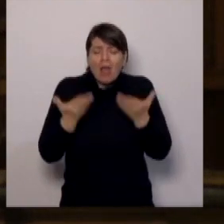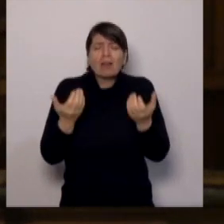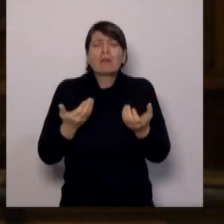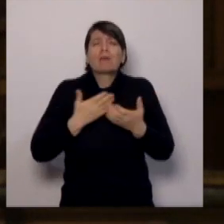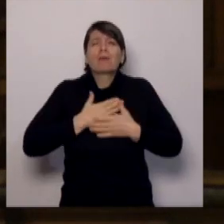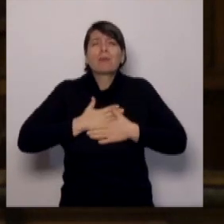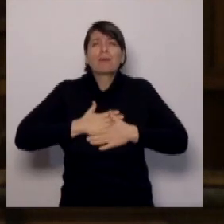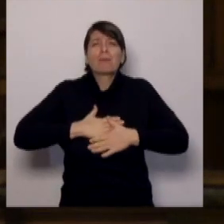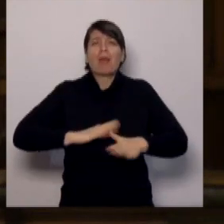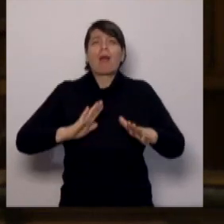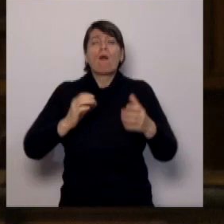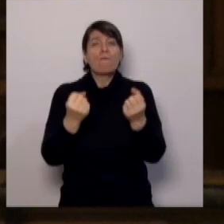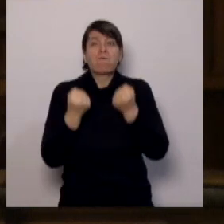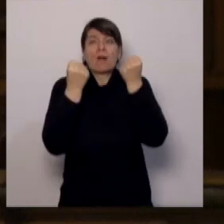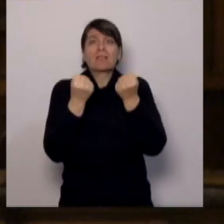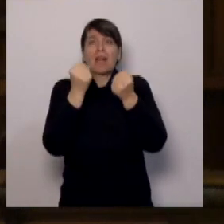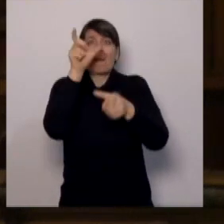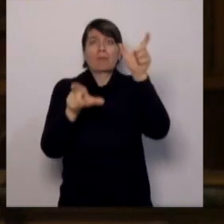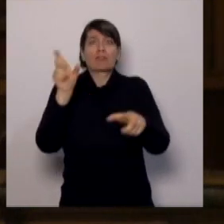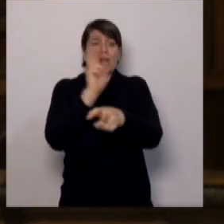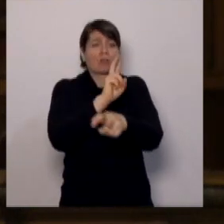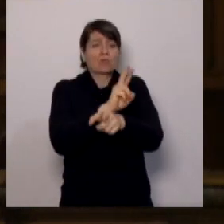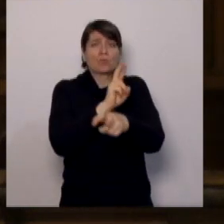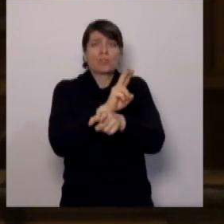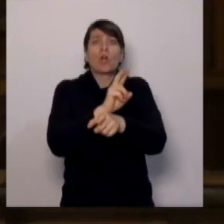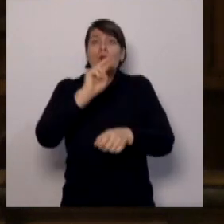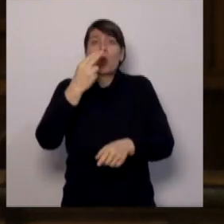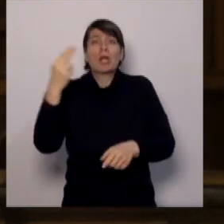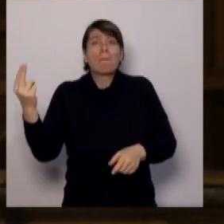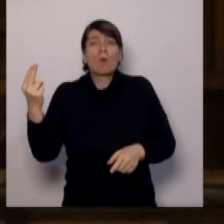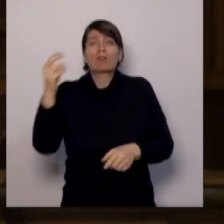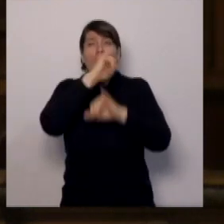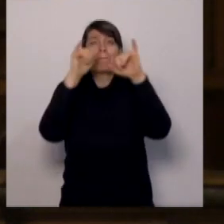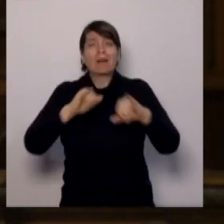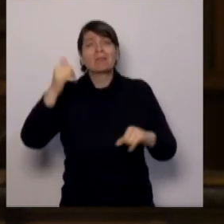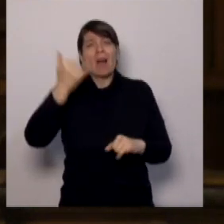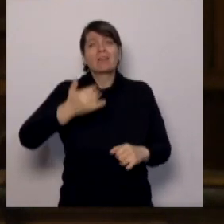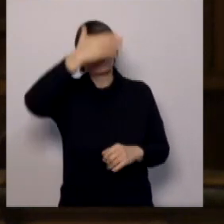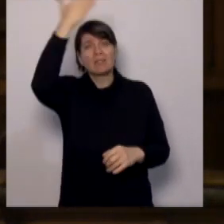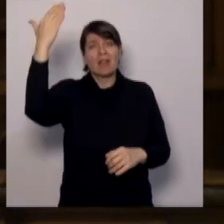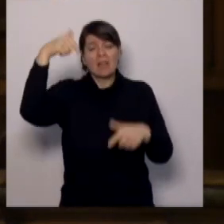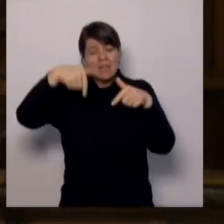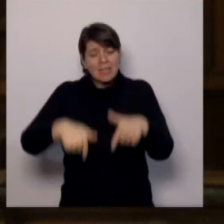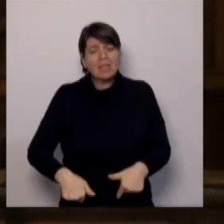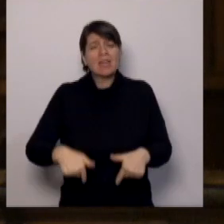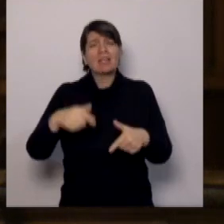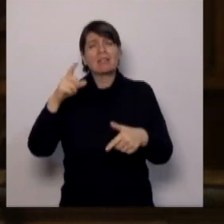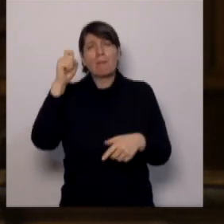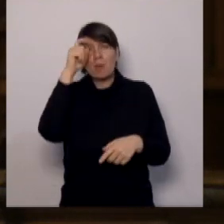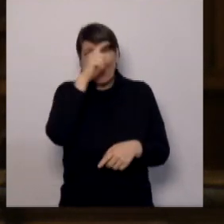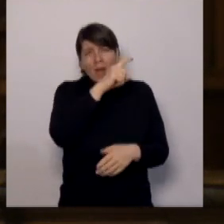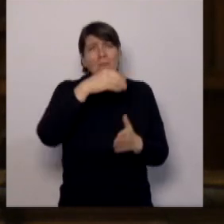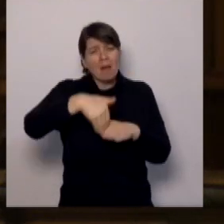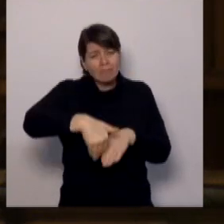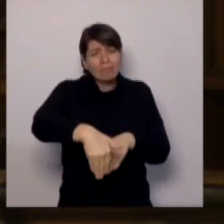enfermos, da fuerza a quienes los cuidan, acoge en tu paz a los que han muerto y mientras dura